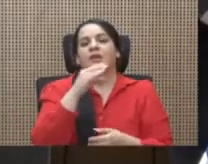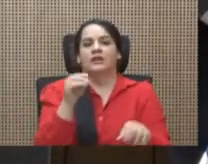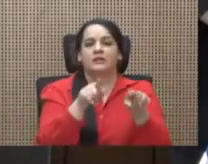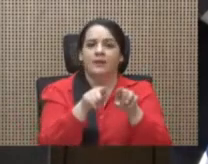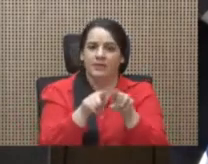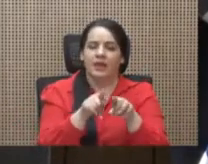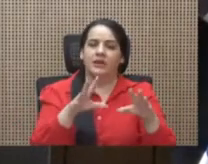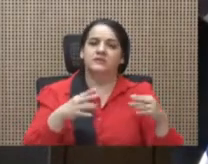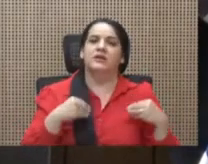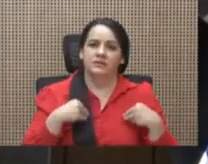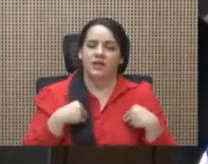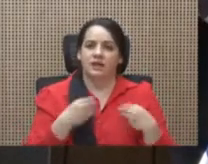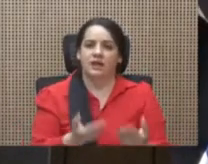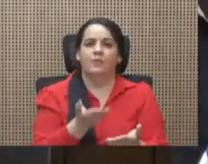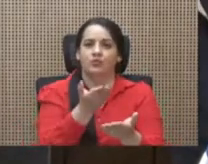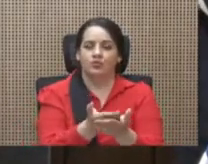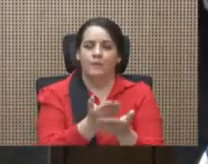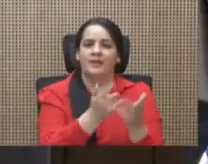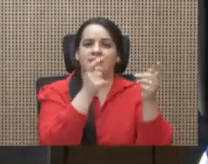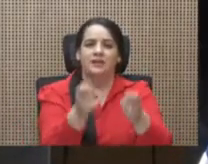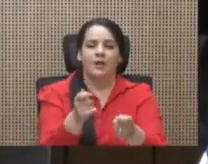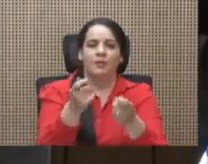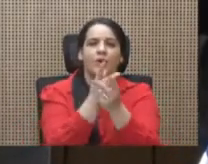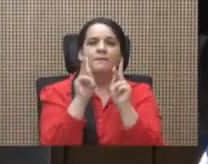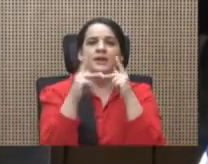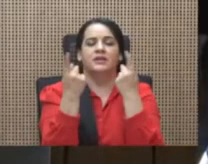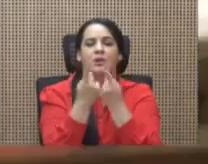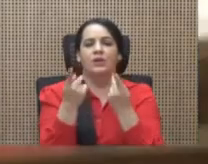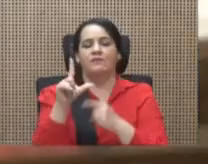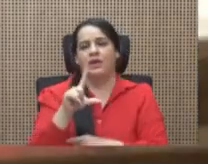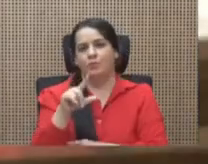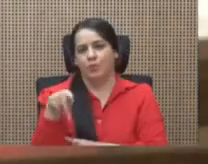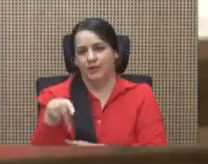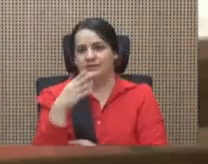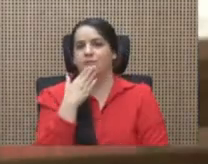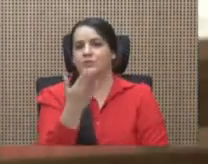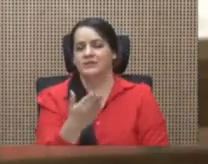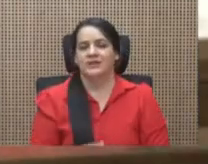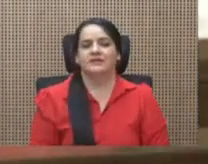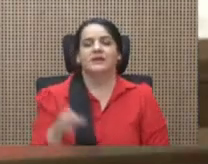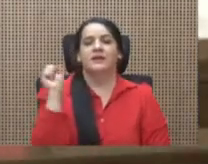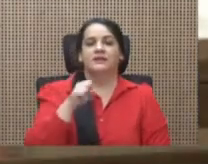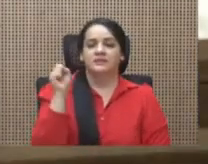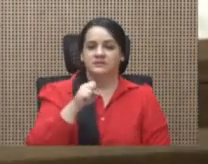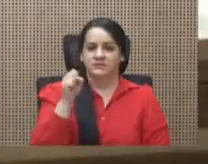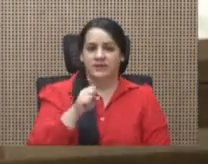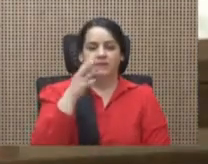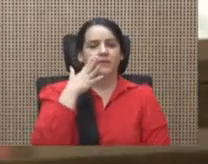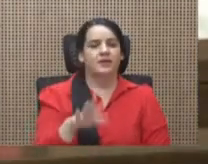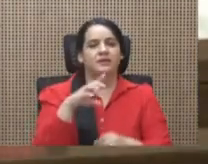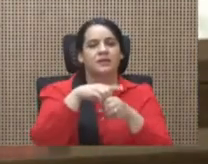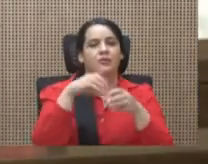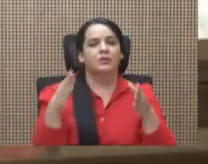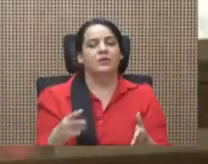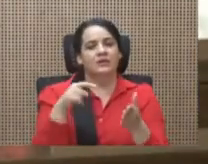la moción presentada por el Partido Liberal Progresista. Muchas gracias. Sí, me parece, diputados, que es un